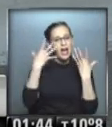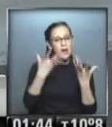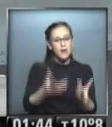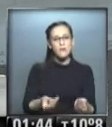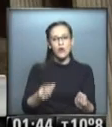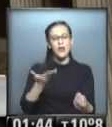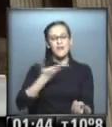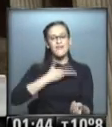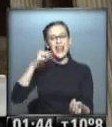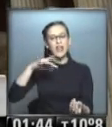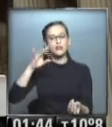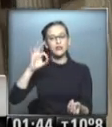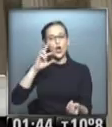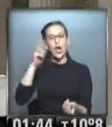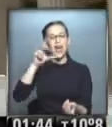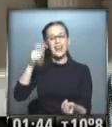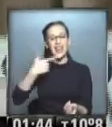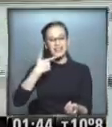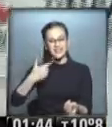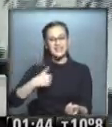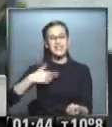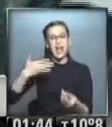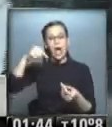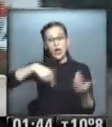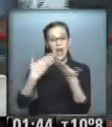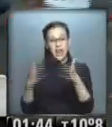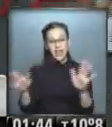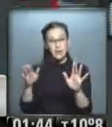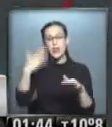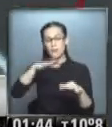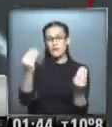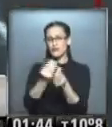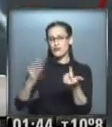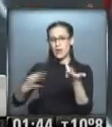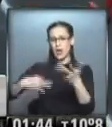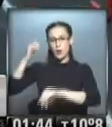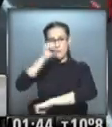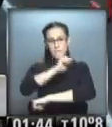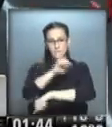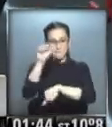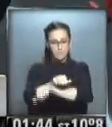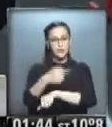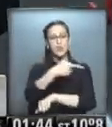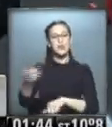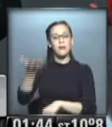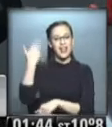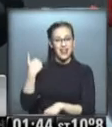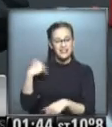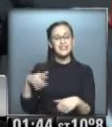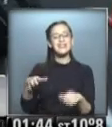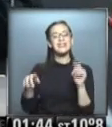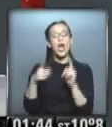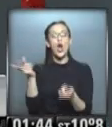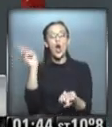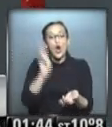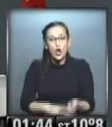por Fernando Carreras, quien salió en libertad tras estar varios años preso, recordemos, por la masacre de Pompeya, pero hace una semana la Cámara de Casación